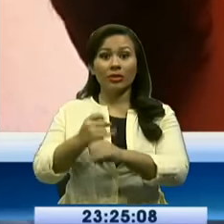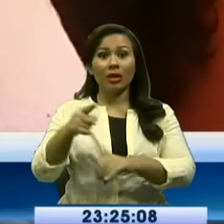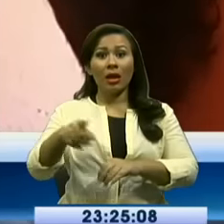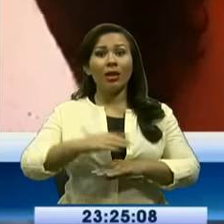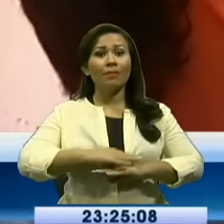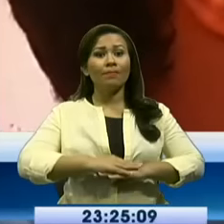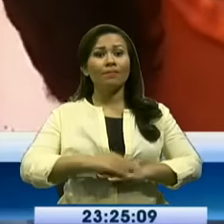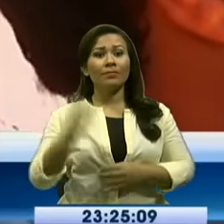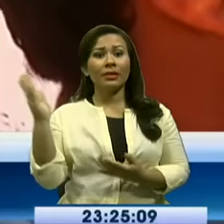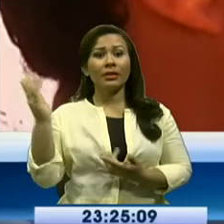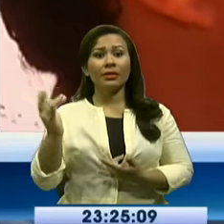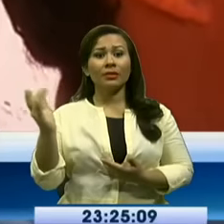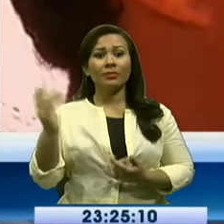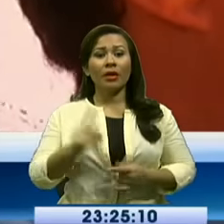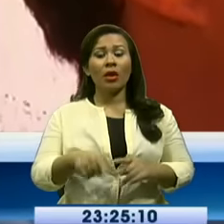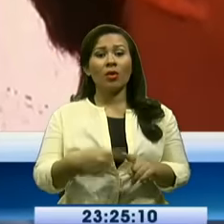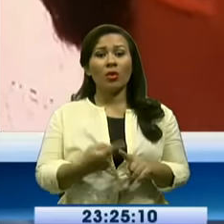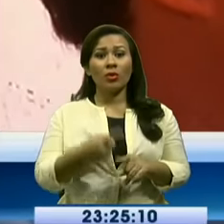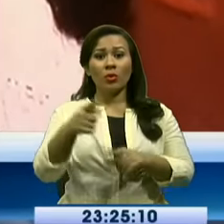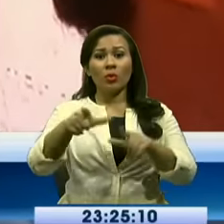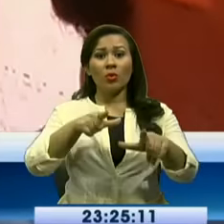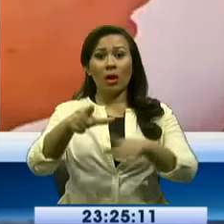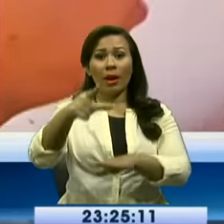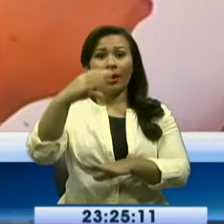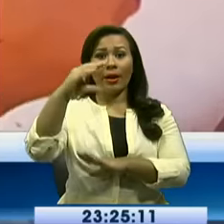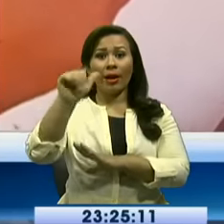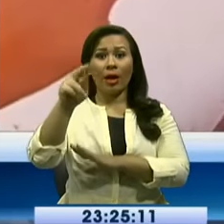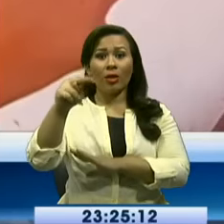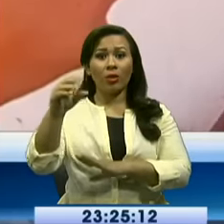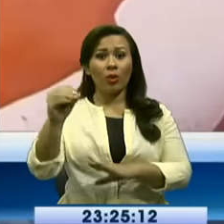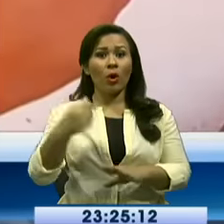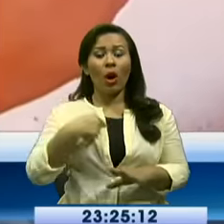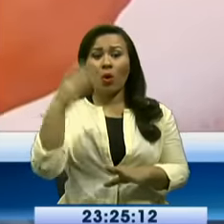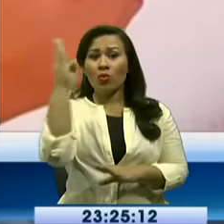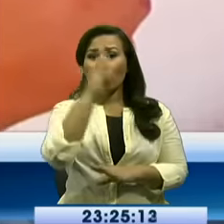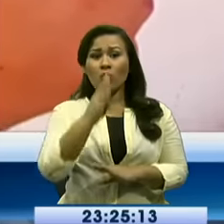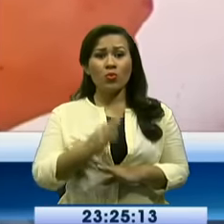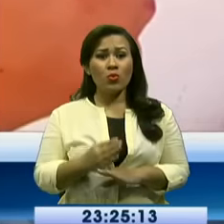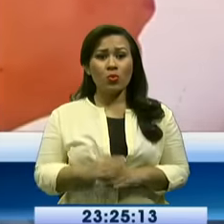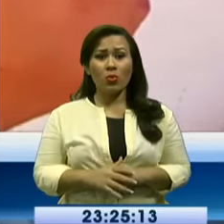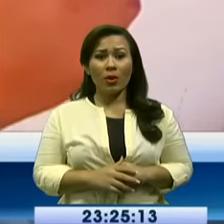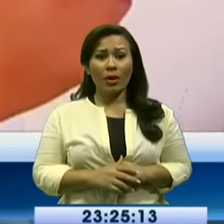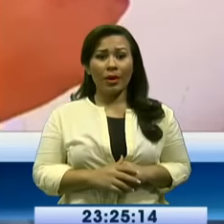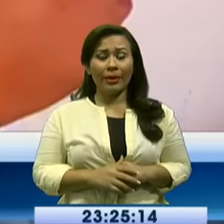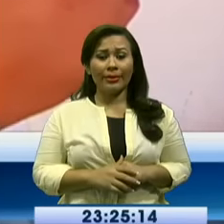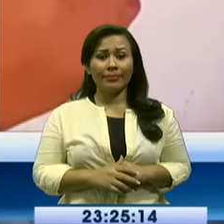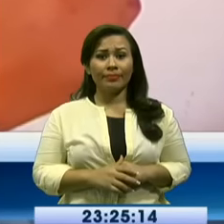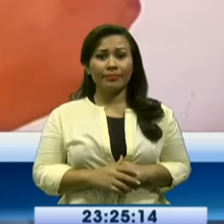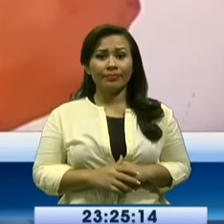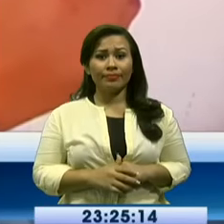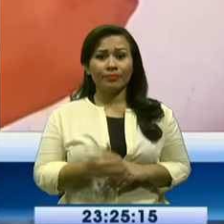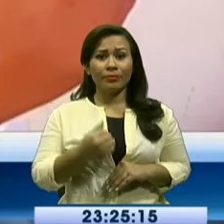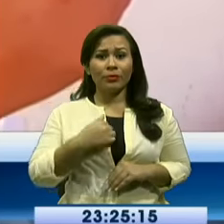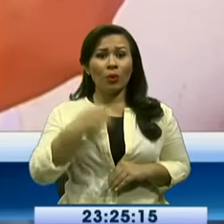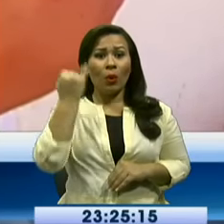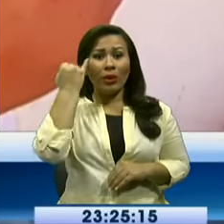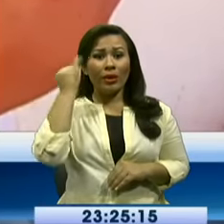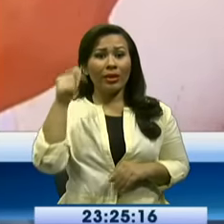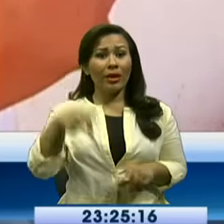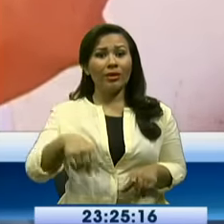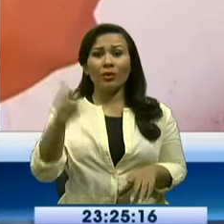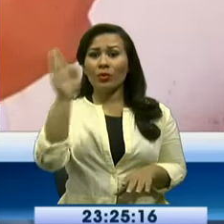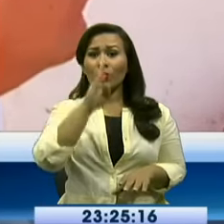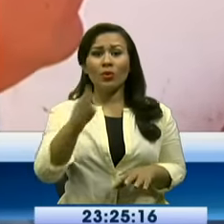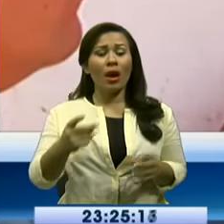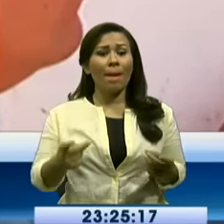una sentencia en Canoa, Manabí. Nunca, nunca, nunca me imaginé esto, porque esto fue